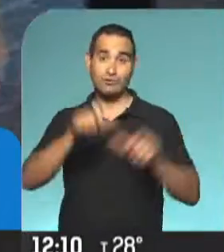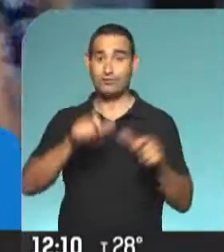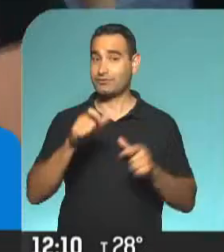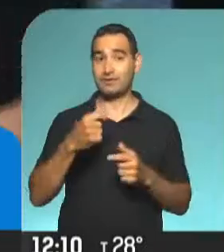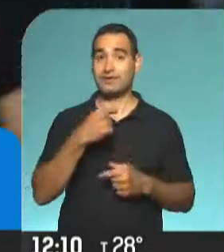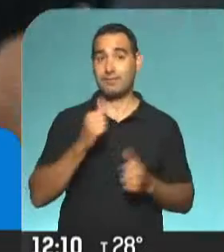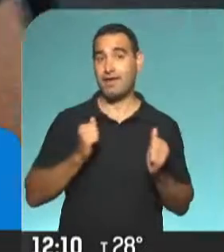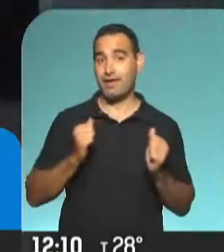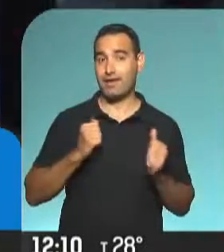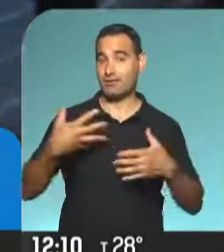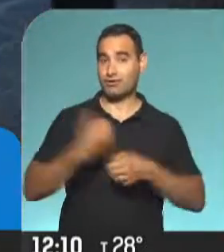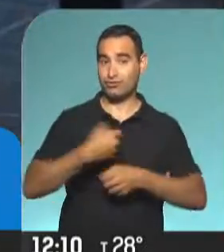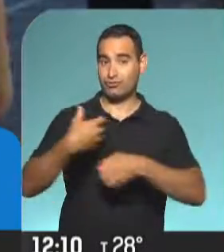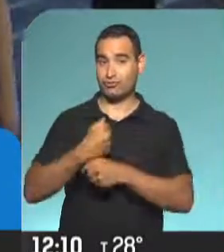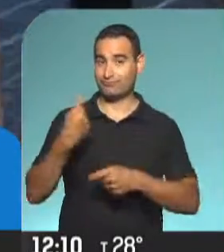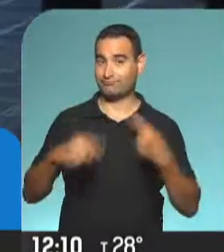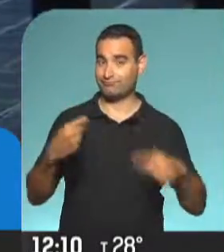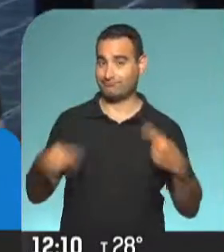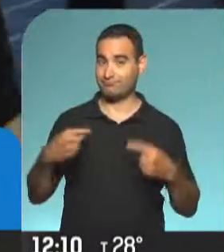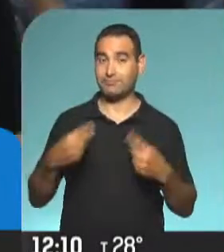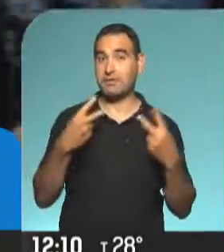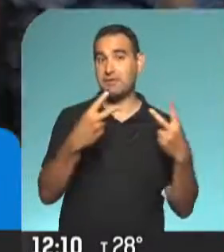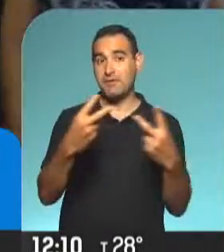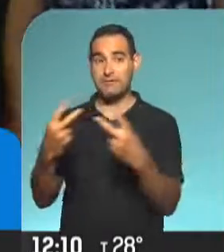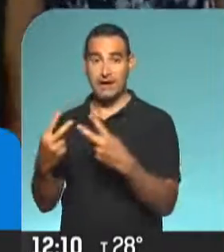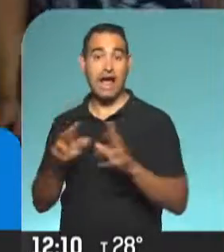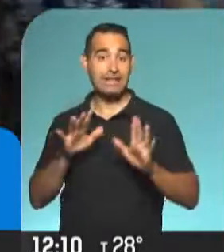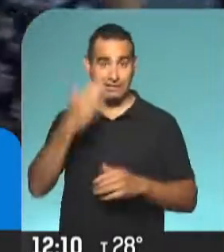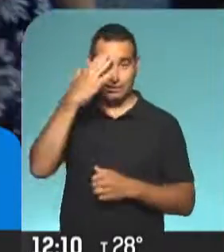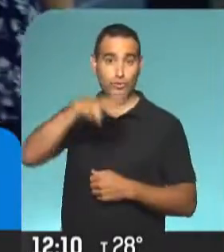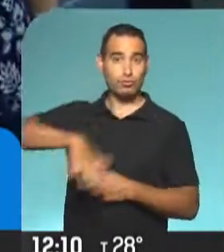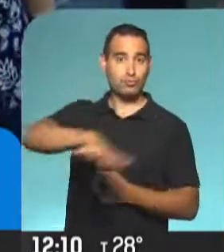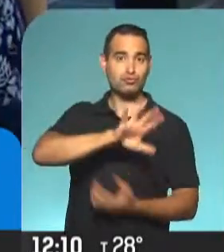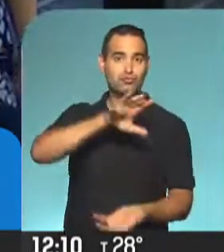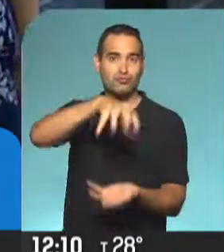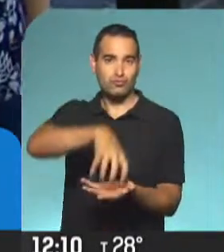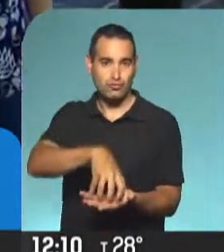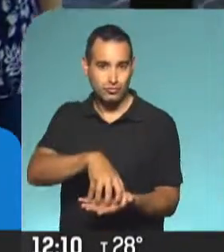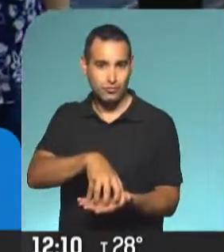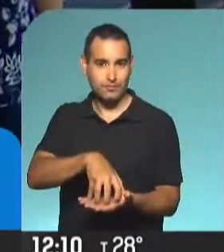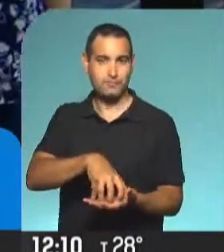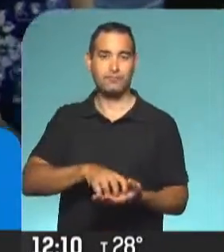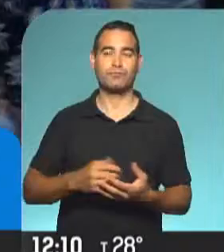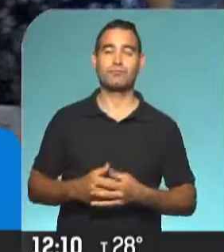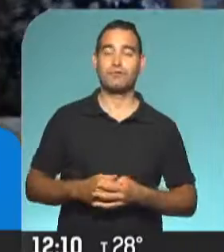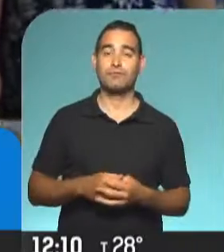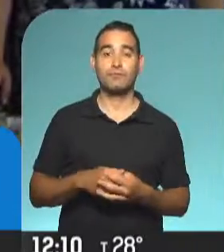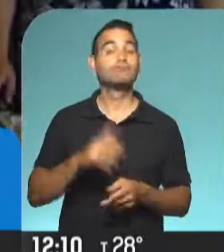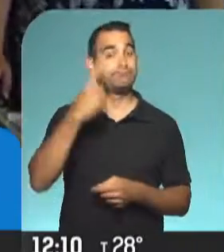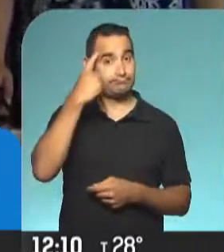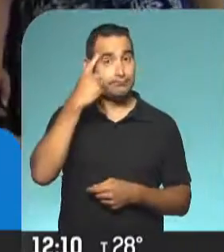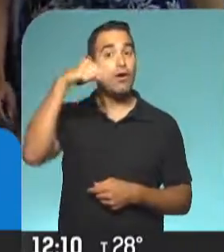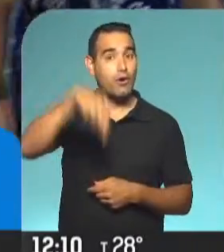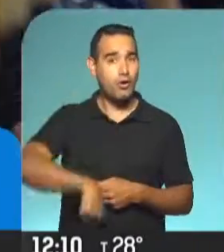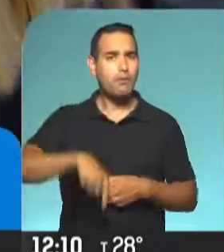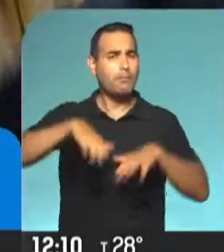que están esperando las distintas líneas de colectivos. Por lo menos este es el panorama en la estación Constitución, en las dársenas de los colectivos. Recordemos que hoy también hubo una suerte